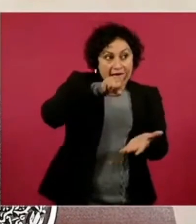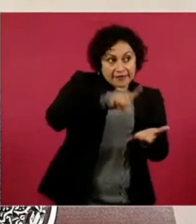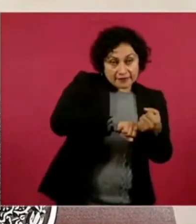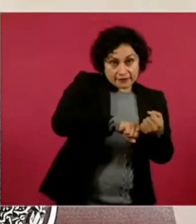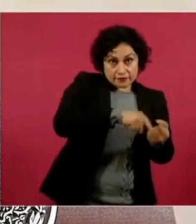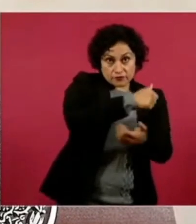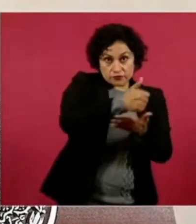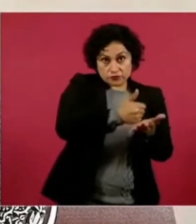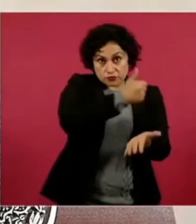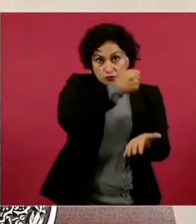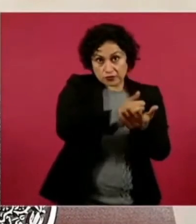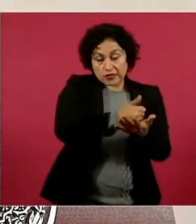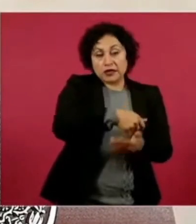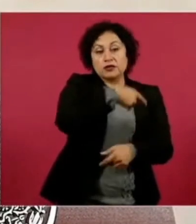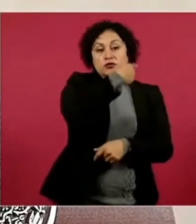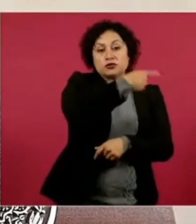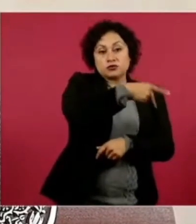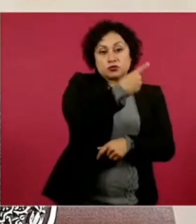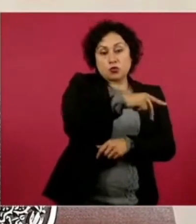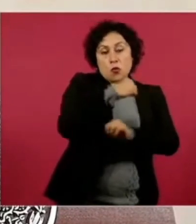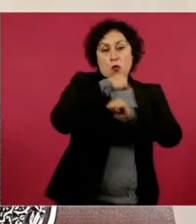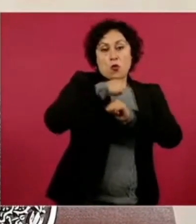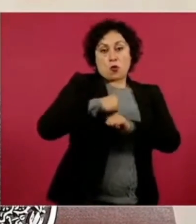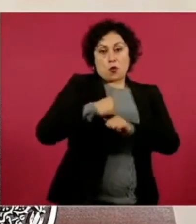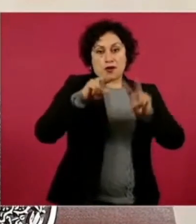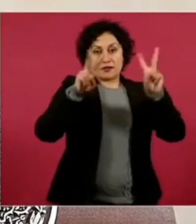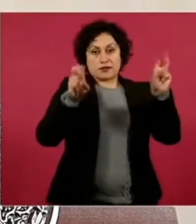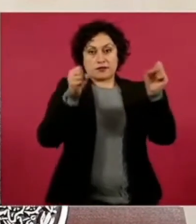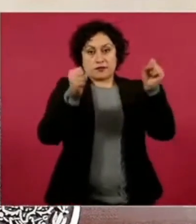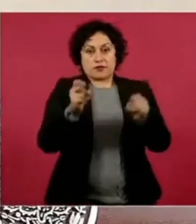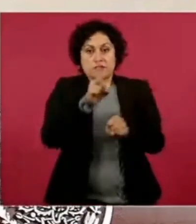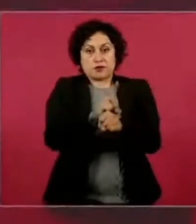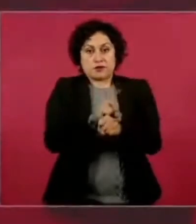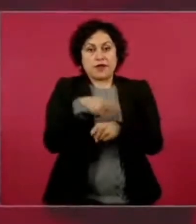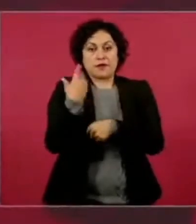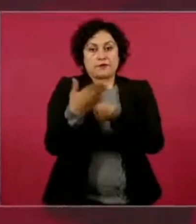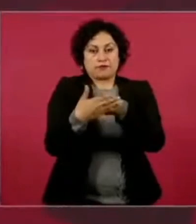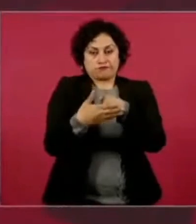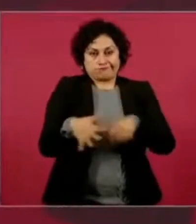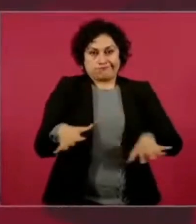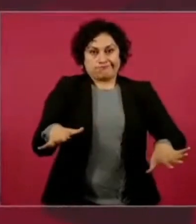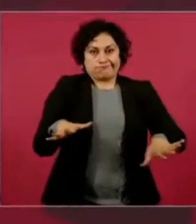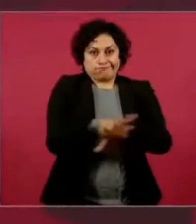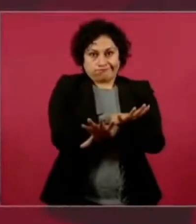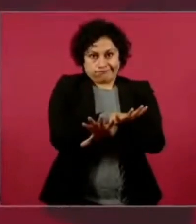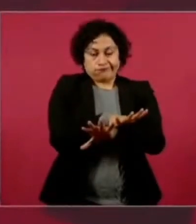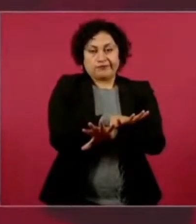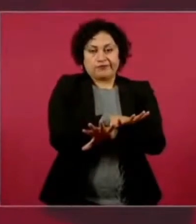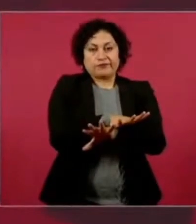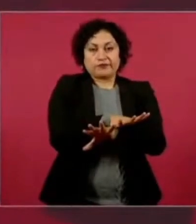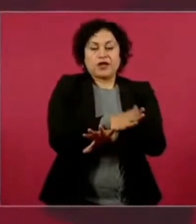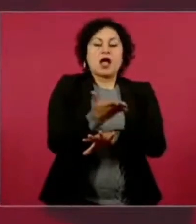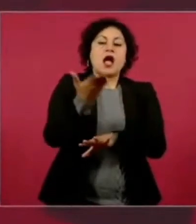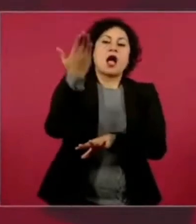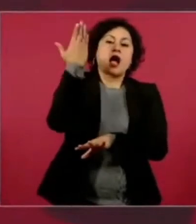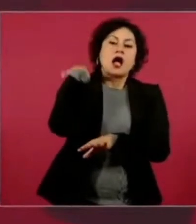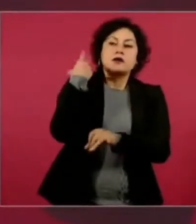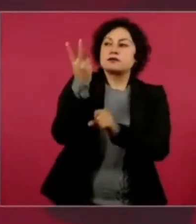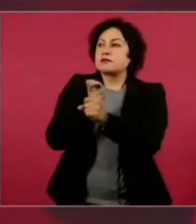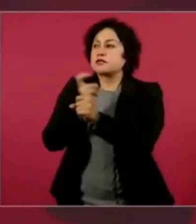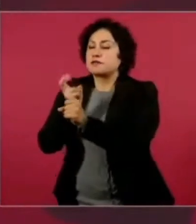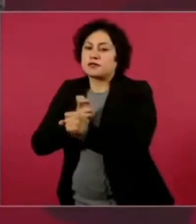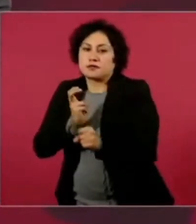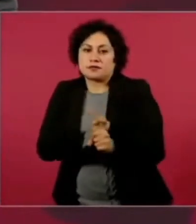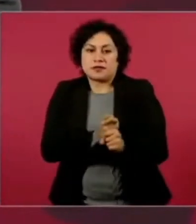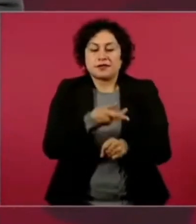en estos días el cambio, y siempre antes se invitaba a las autoridades, pero como ahora hay esta situación, hoy